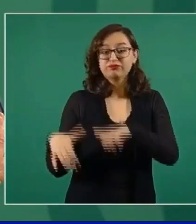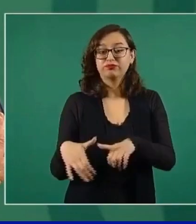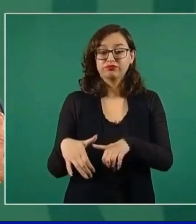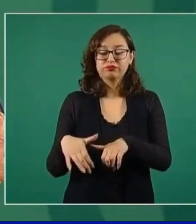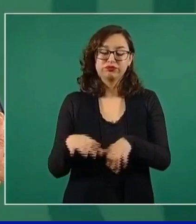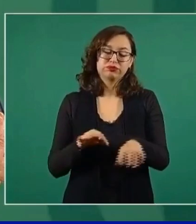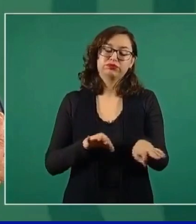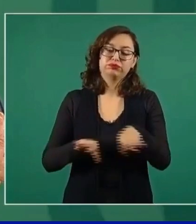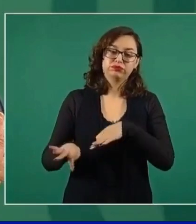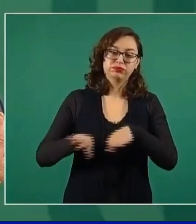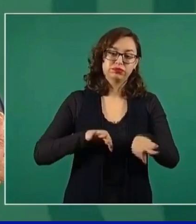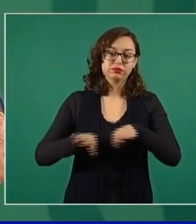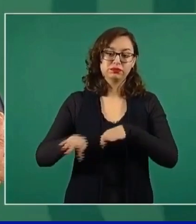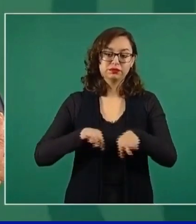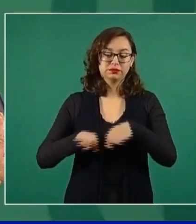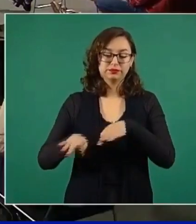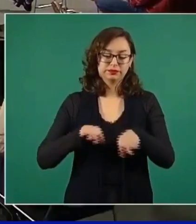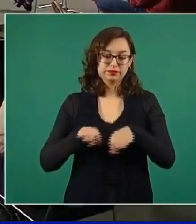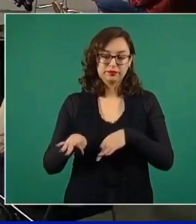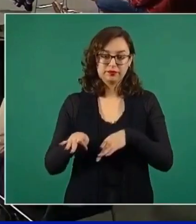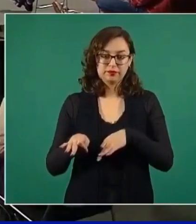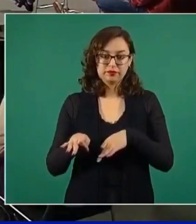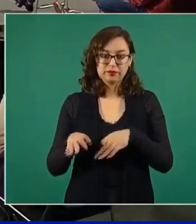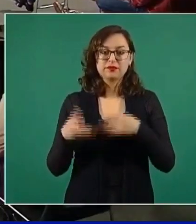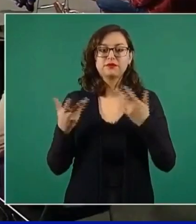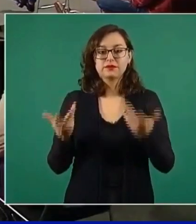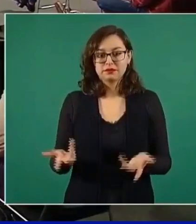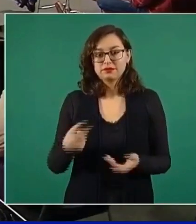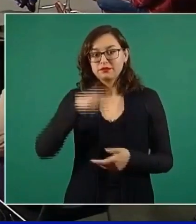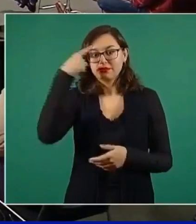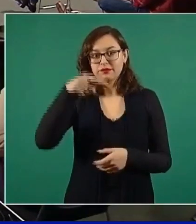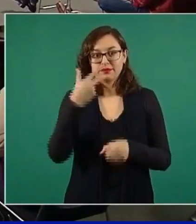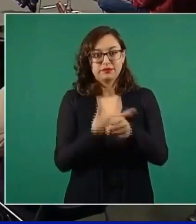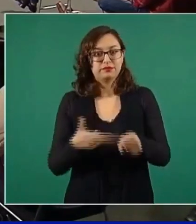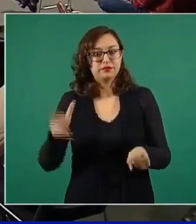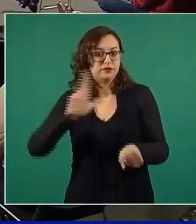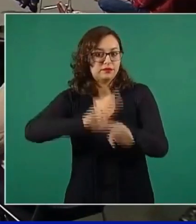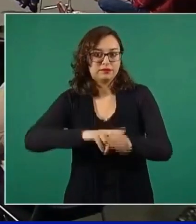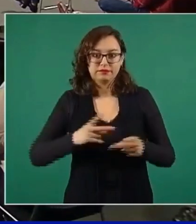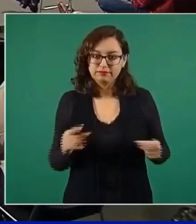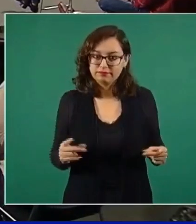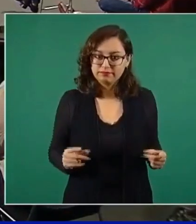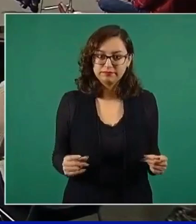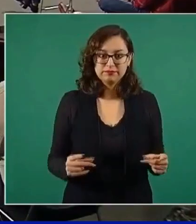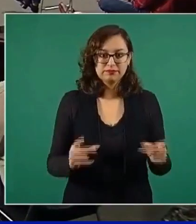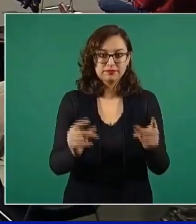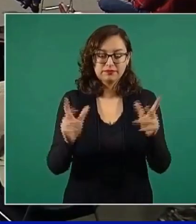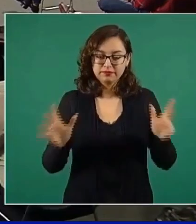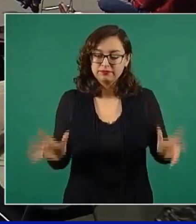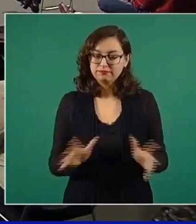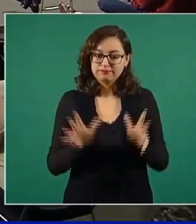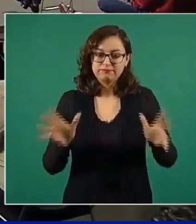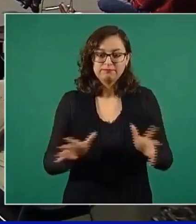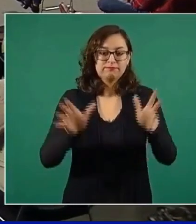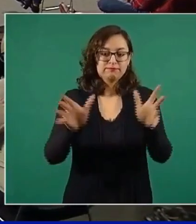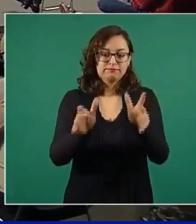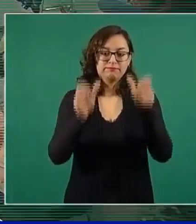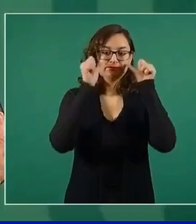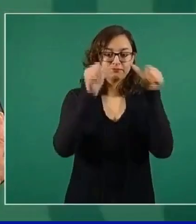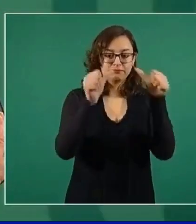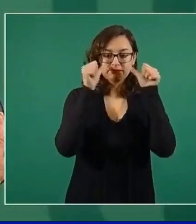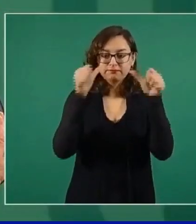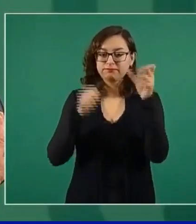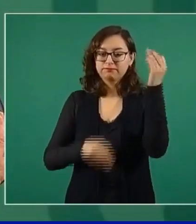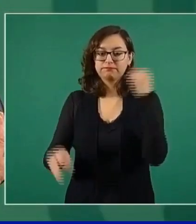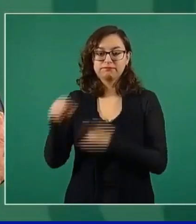que se necesitaban para levantar los hospitales y darle atención